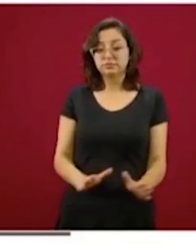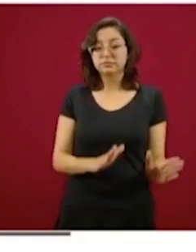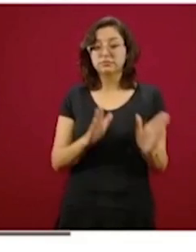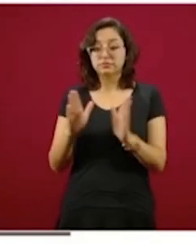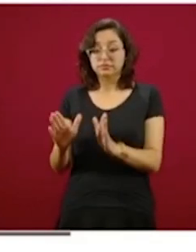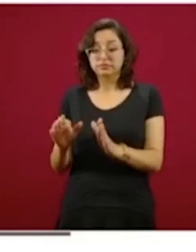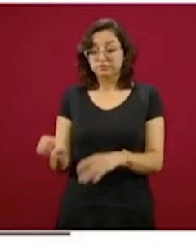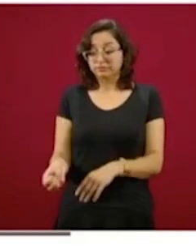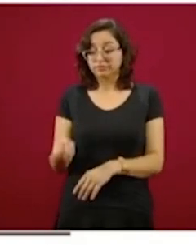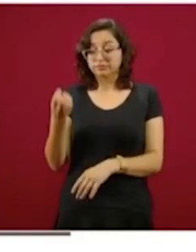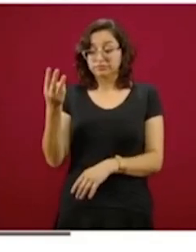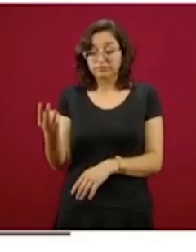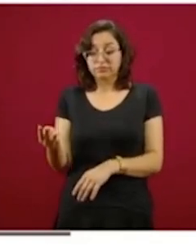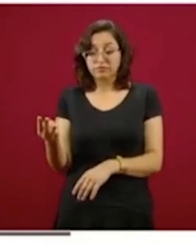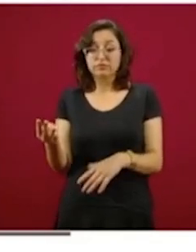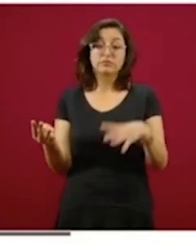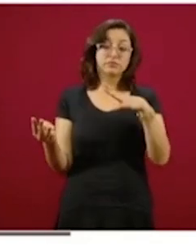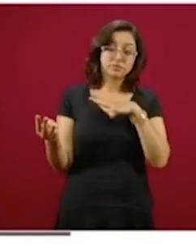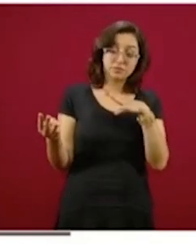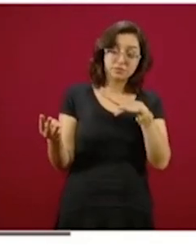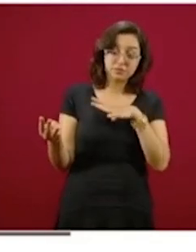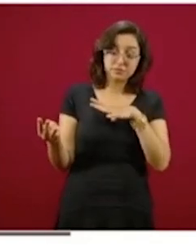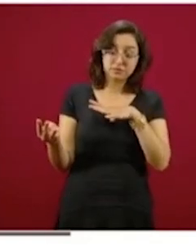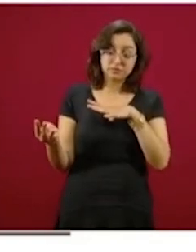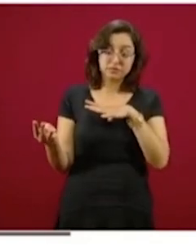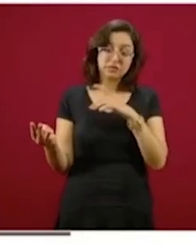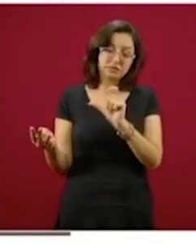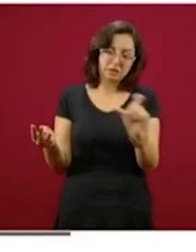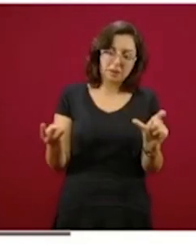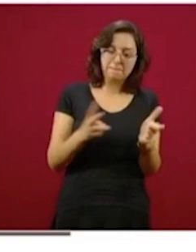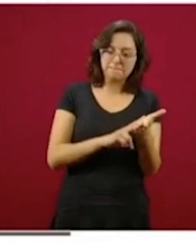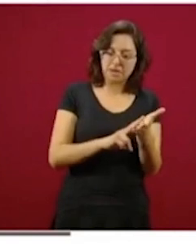tienes previamente una cuenta Banorte, obviamente en el paso anterior la pones.